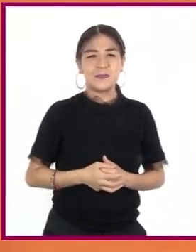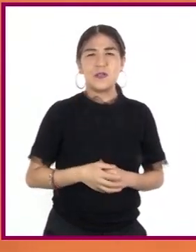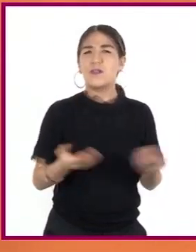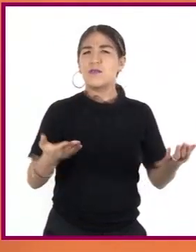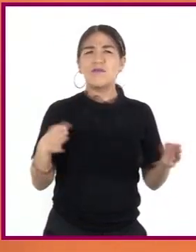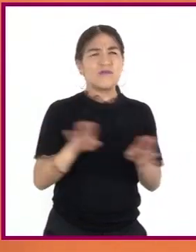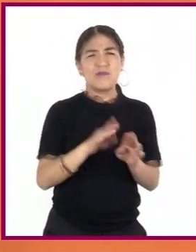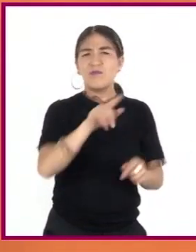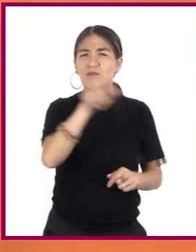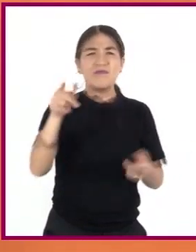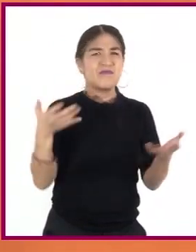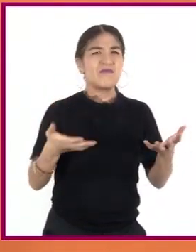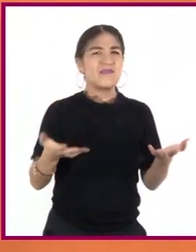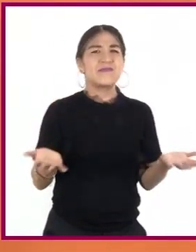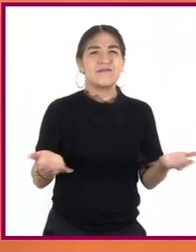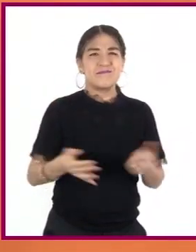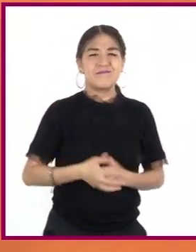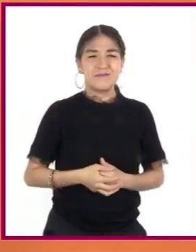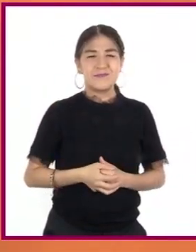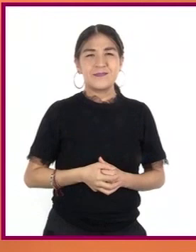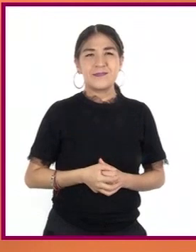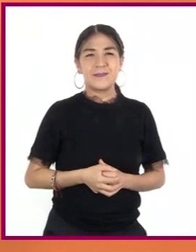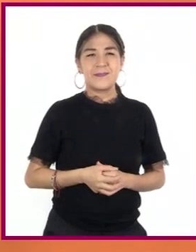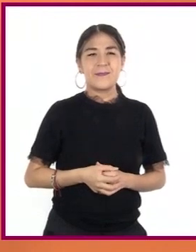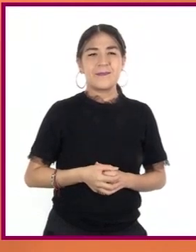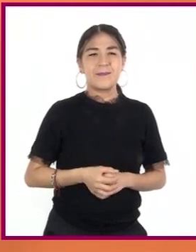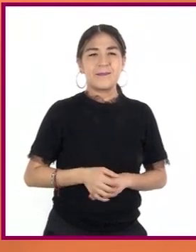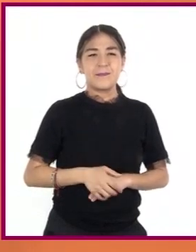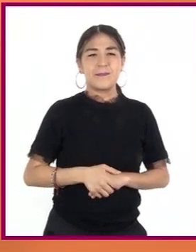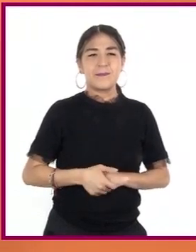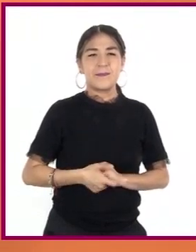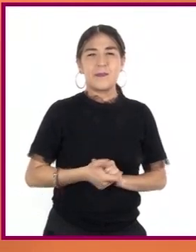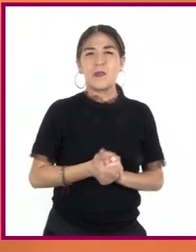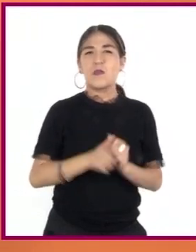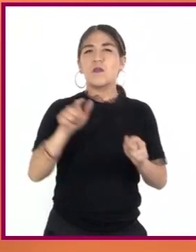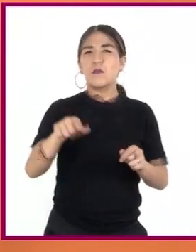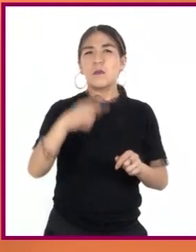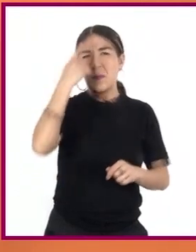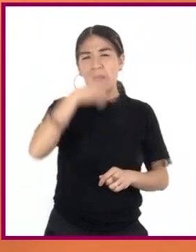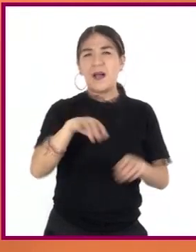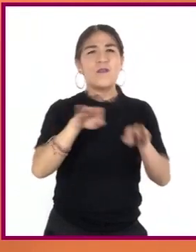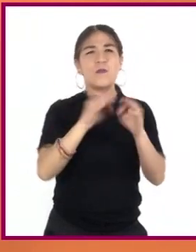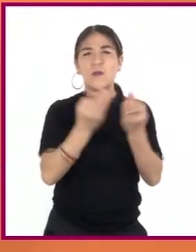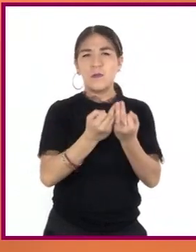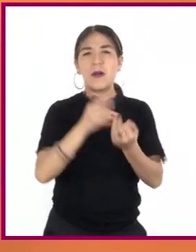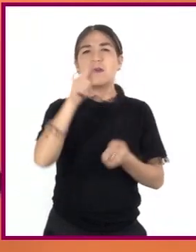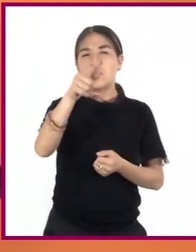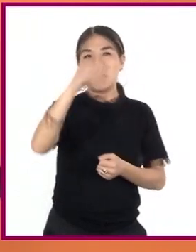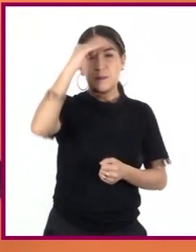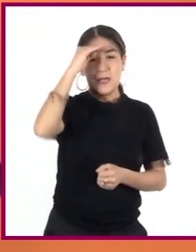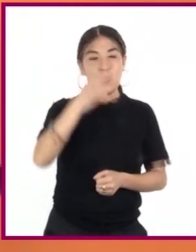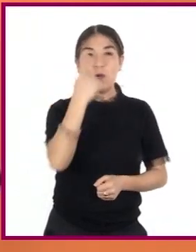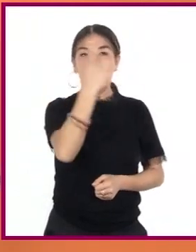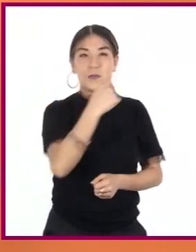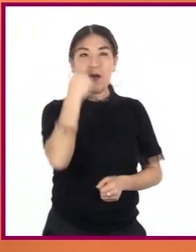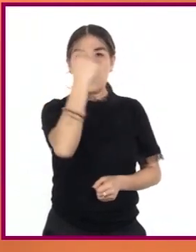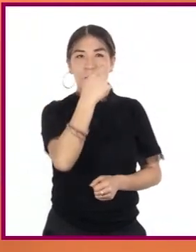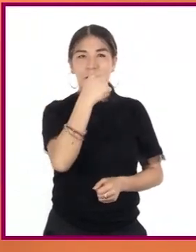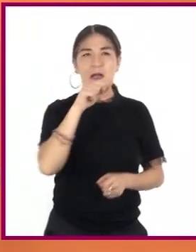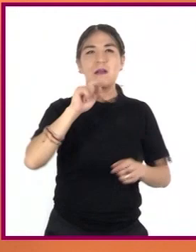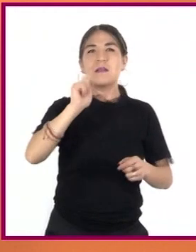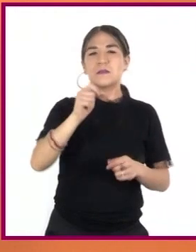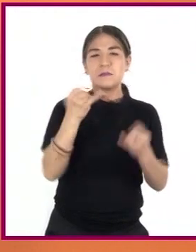lo harían ustedes? Una forma de hacerlo es tener en cuenta que una hora tiene 60